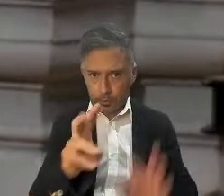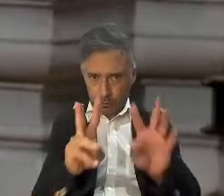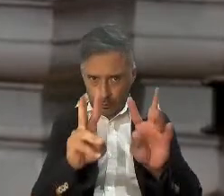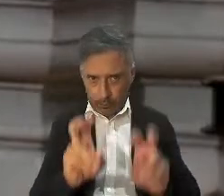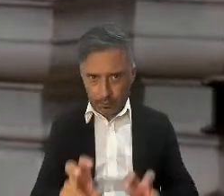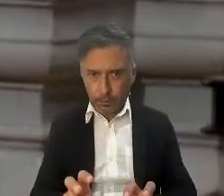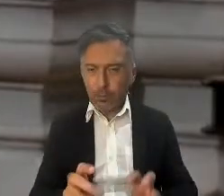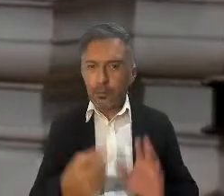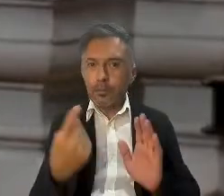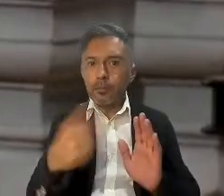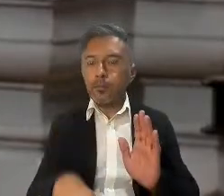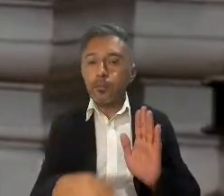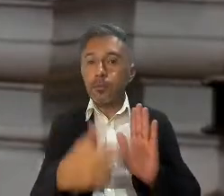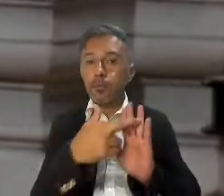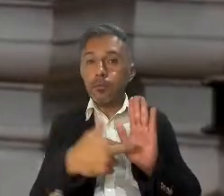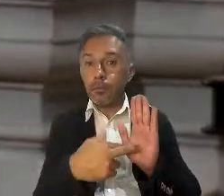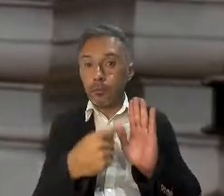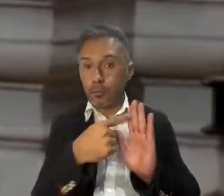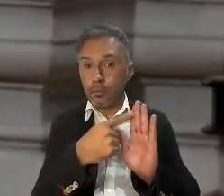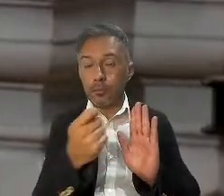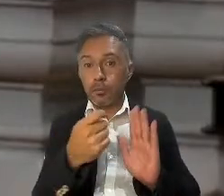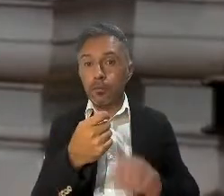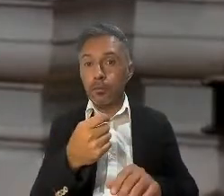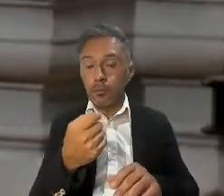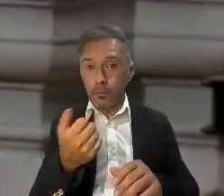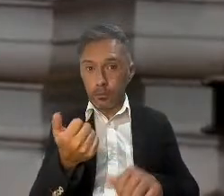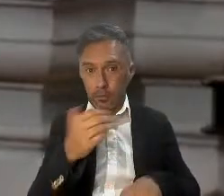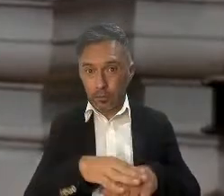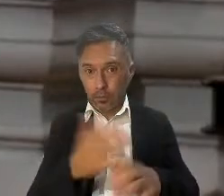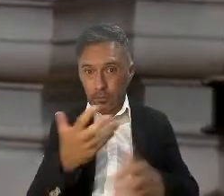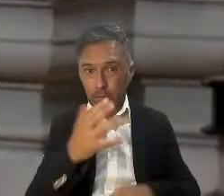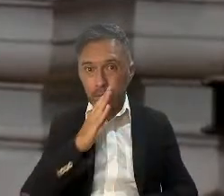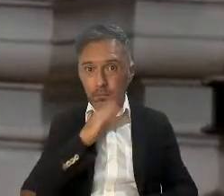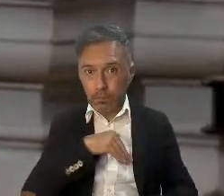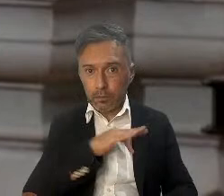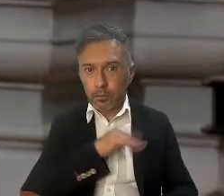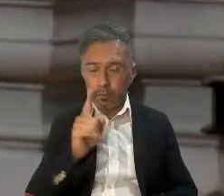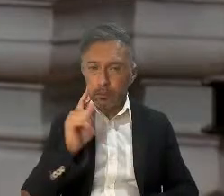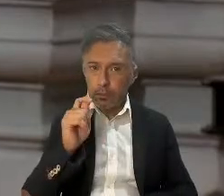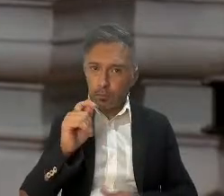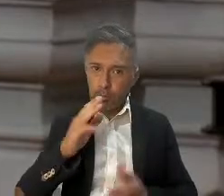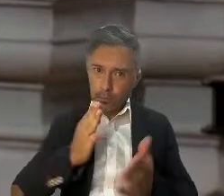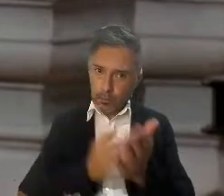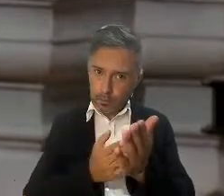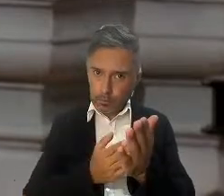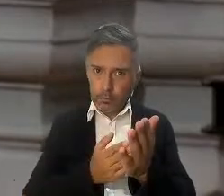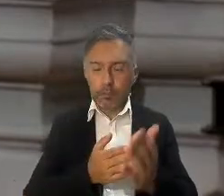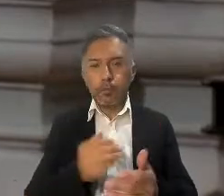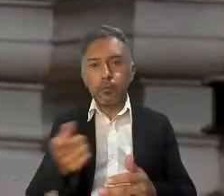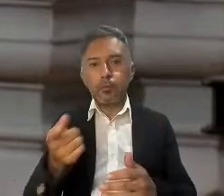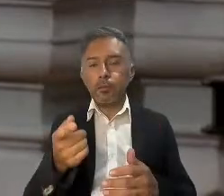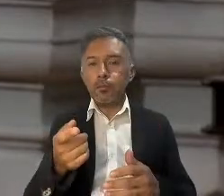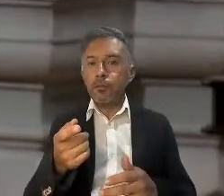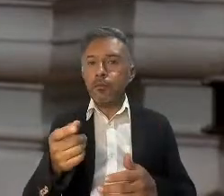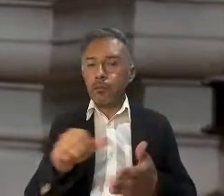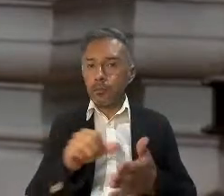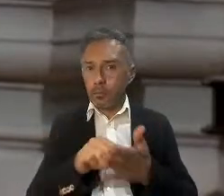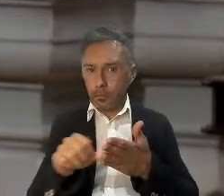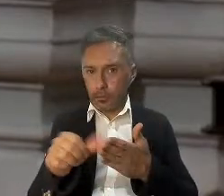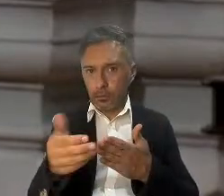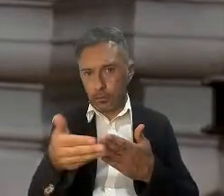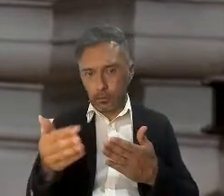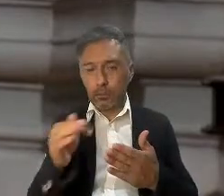que las faltas administrativas serán sancionadas con amonestación destitución o inhabilitación